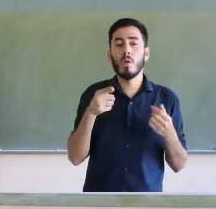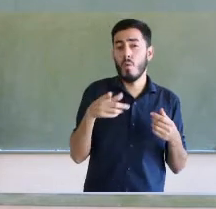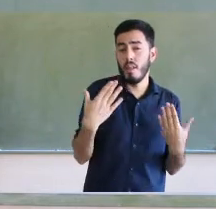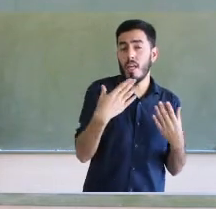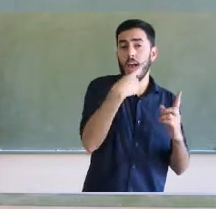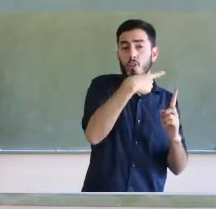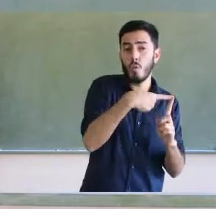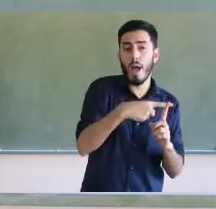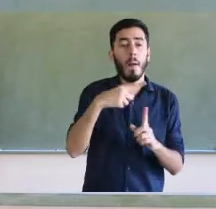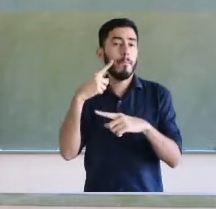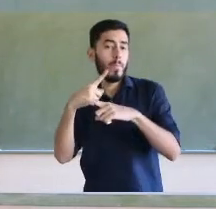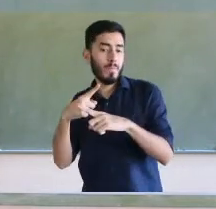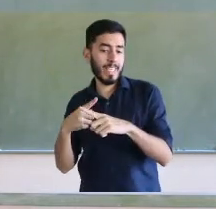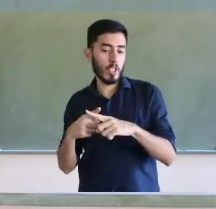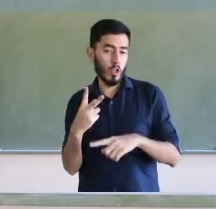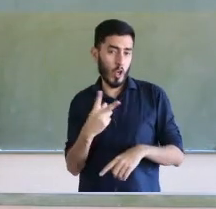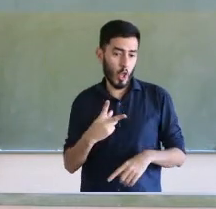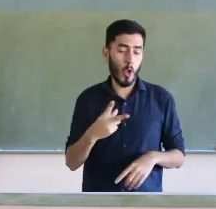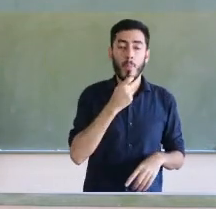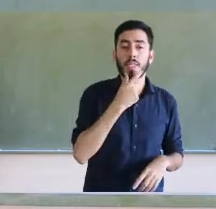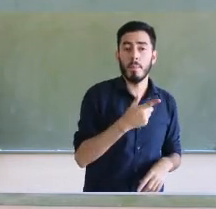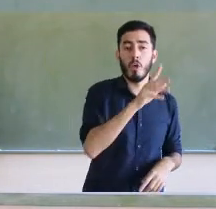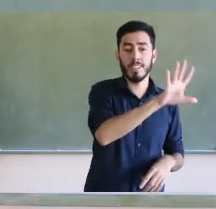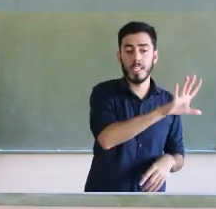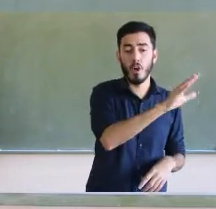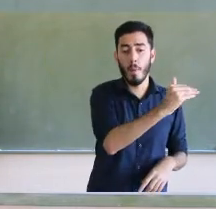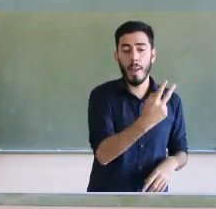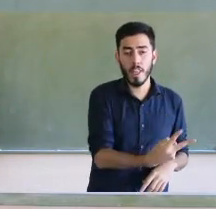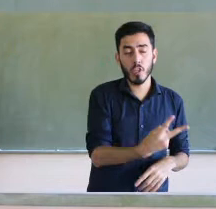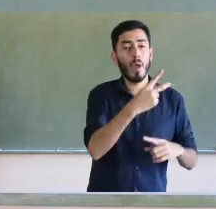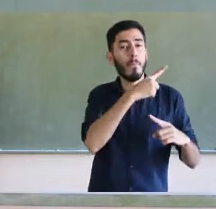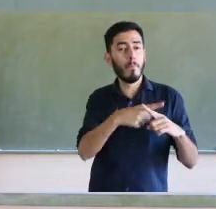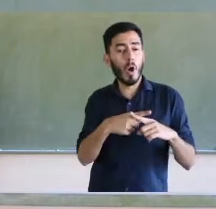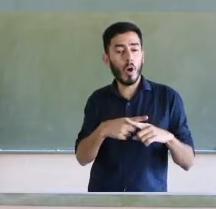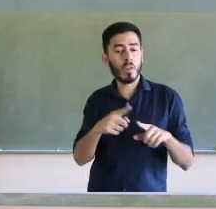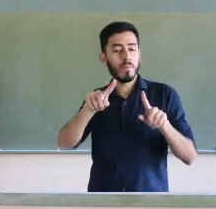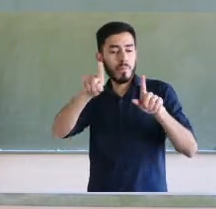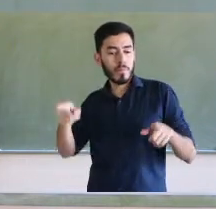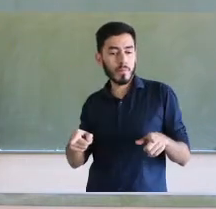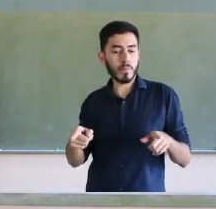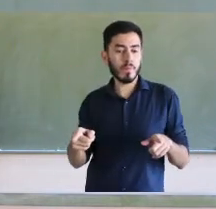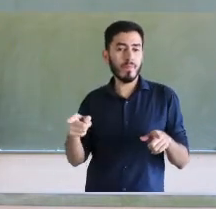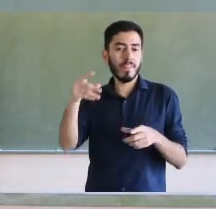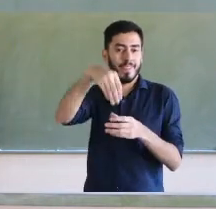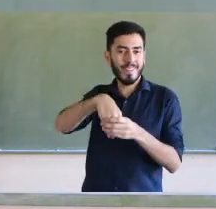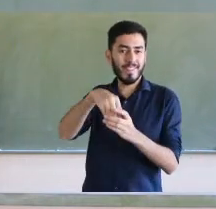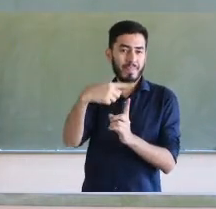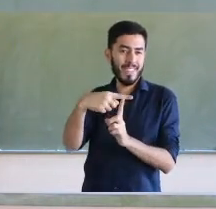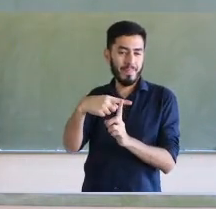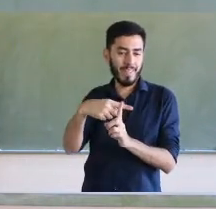multiplicación. ¿Qué sucede? Acá tenemos un ejemplo. Cinco medios multiplicado y tenemos una suma que está dentro de un